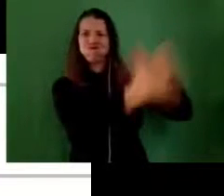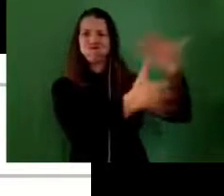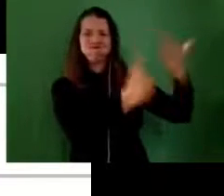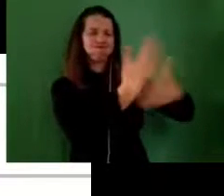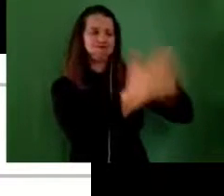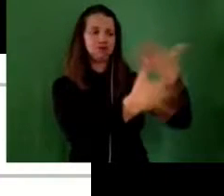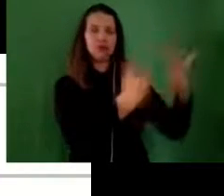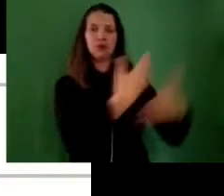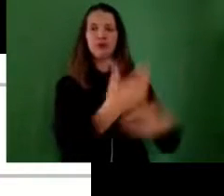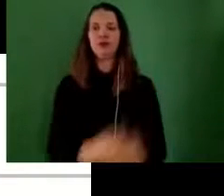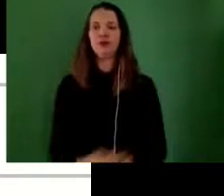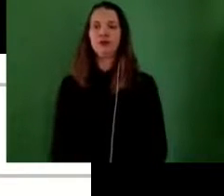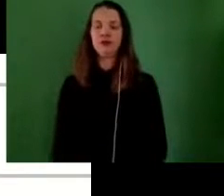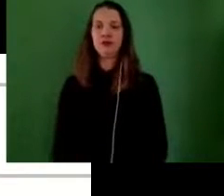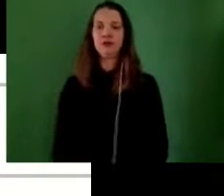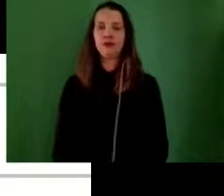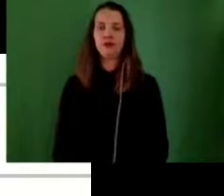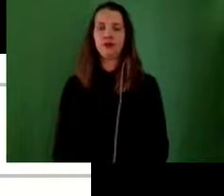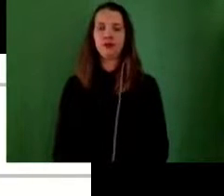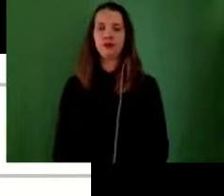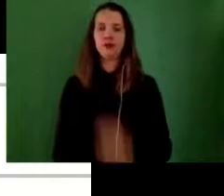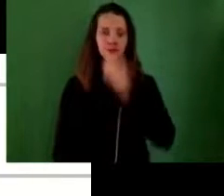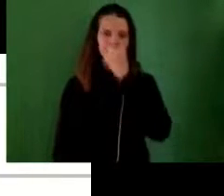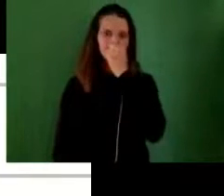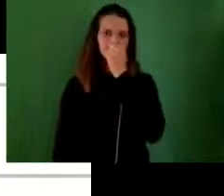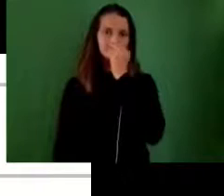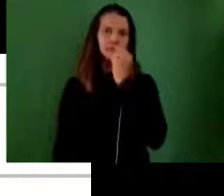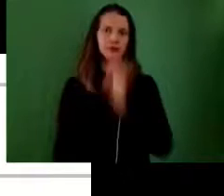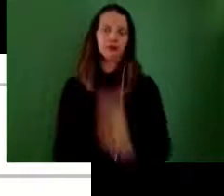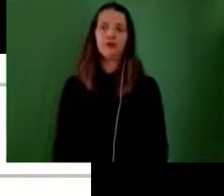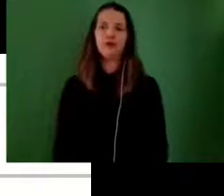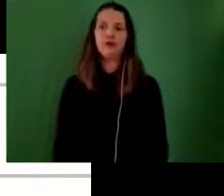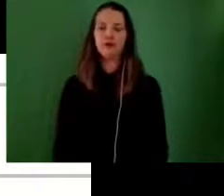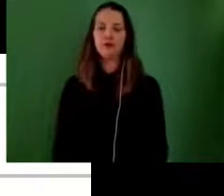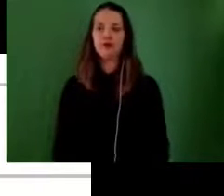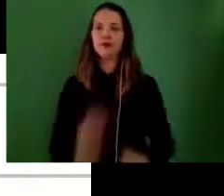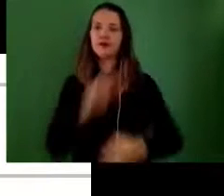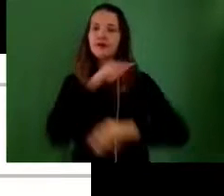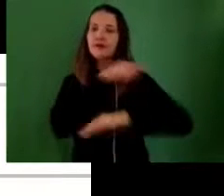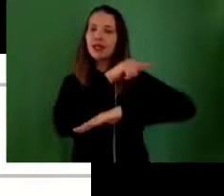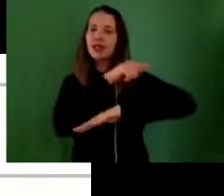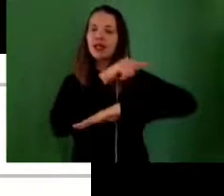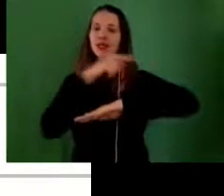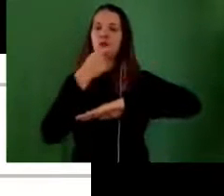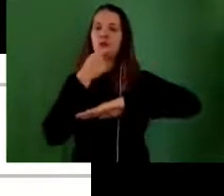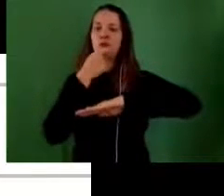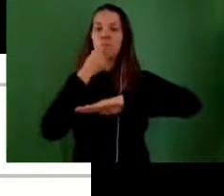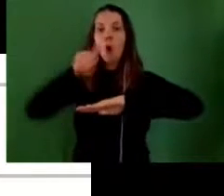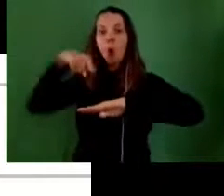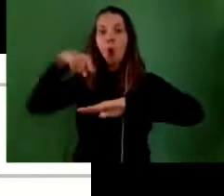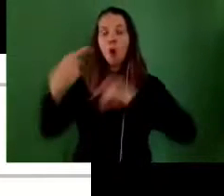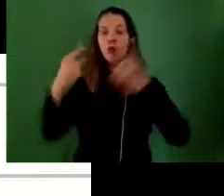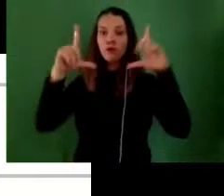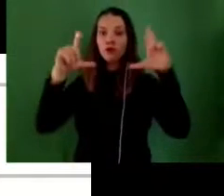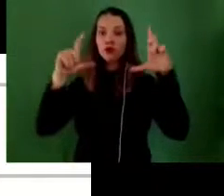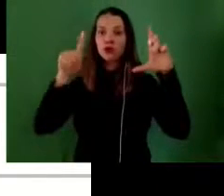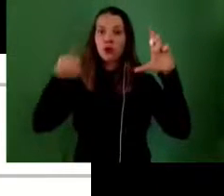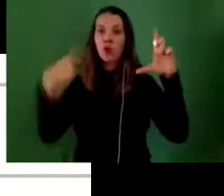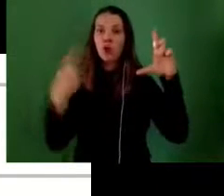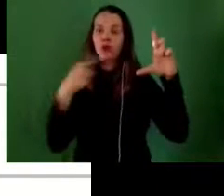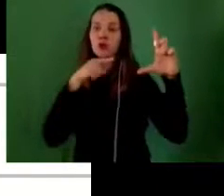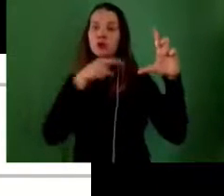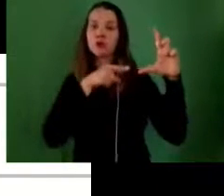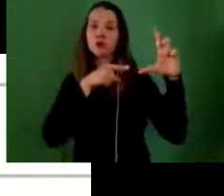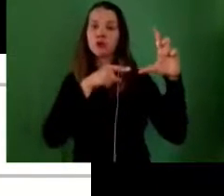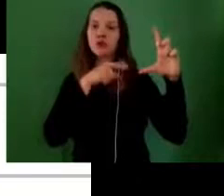Siguiente, por favor. Ok, este es el último, este caso, por ejemplo, es el caso de un parque. Uno de los tantos